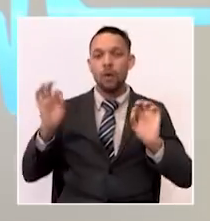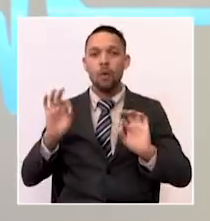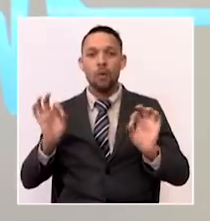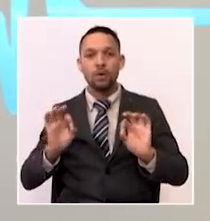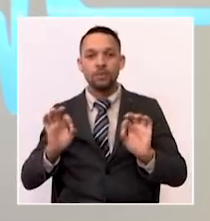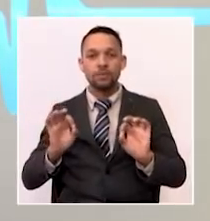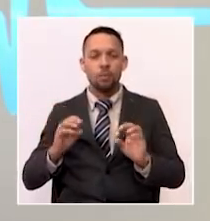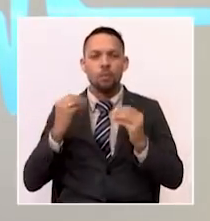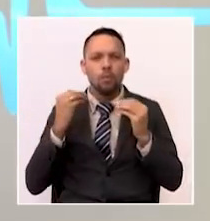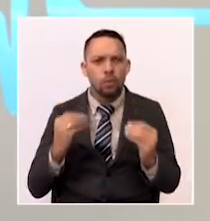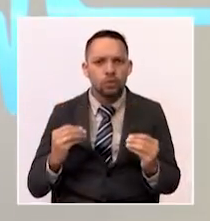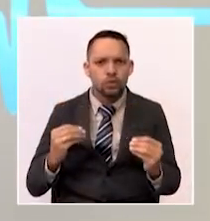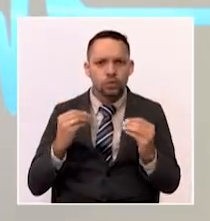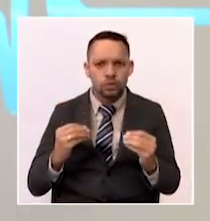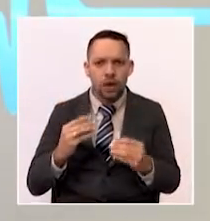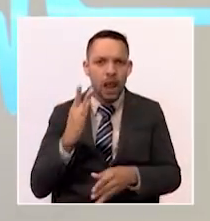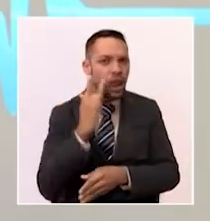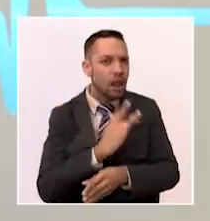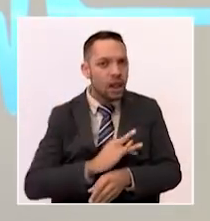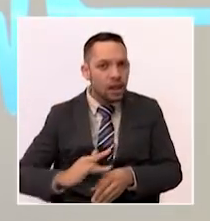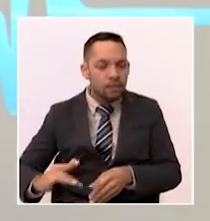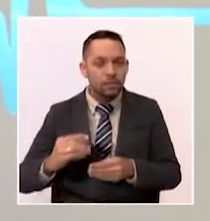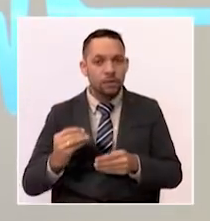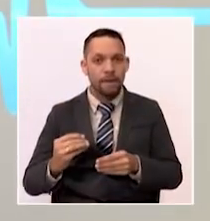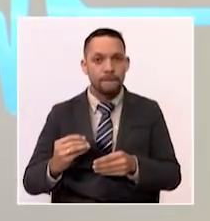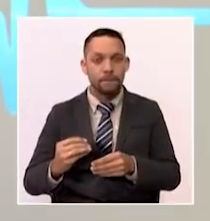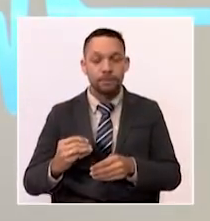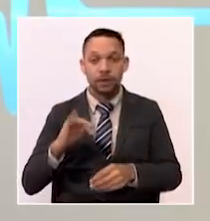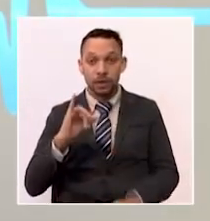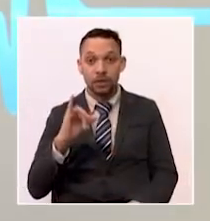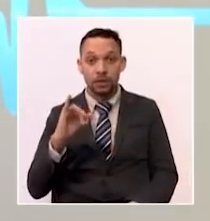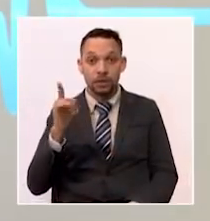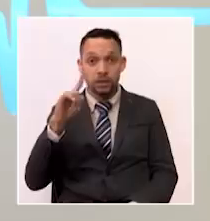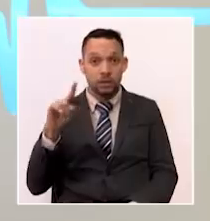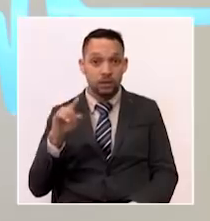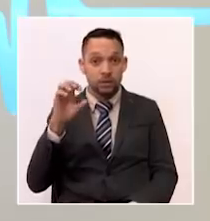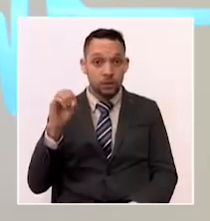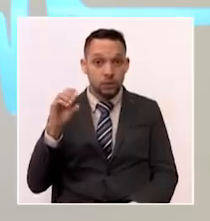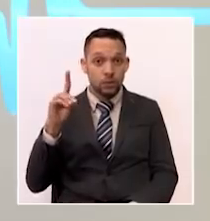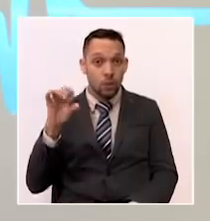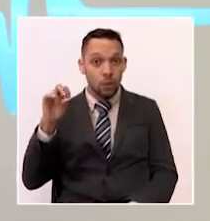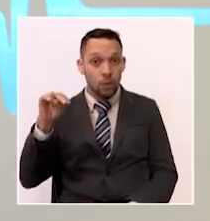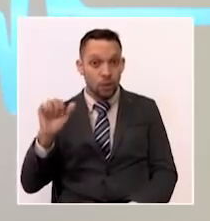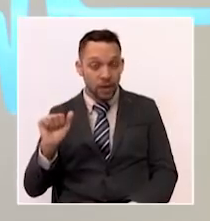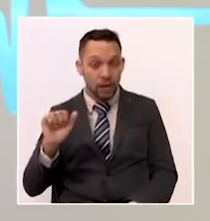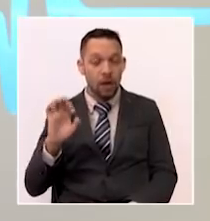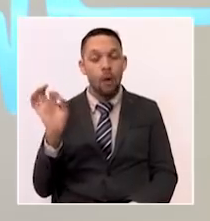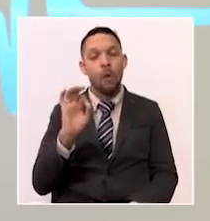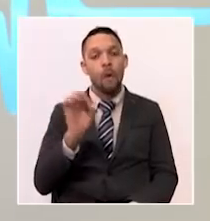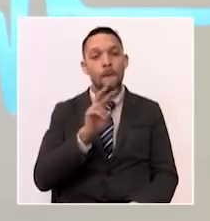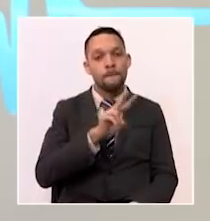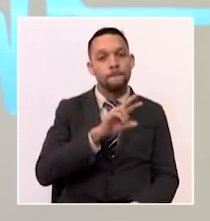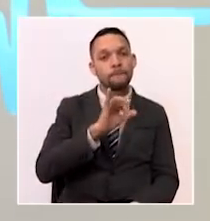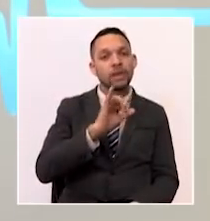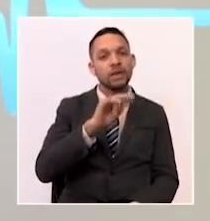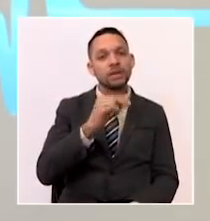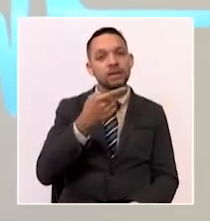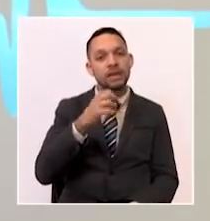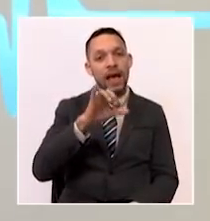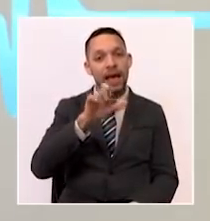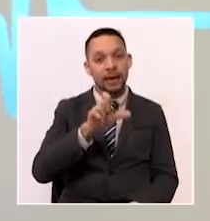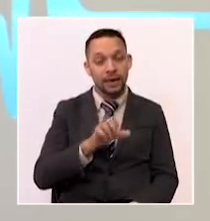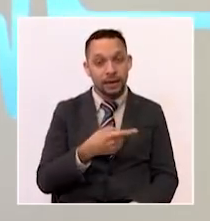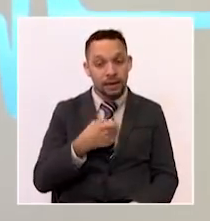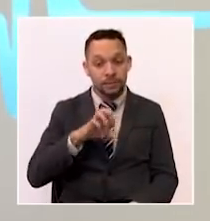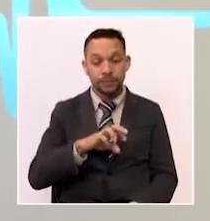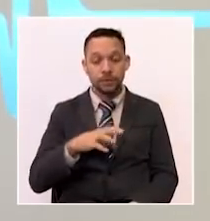de limpieza. Entonces, cuando yo me pongo muchos óvulos de isodine, cuando me pongo mucho vinagre y cuando tengo mucho cuidado, que yo estoy pensando